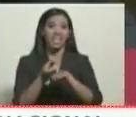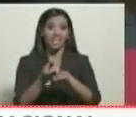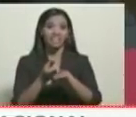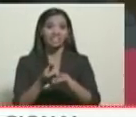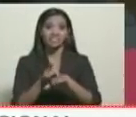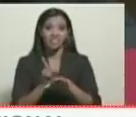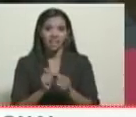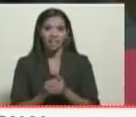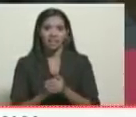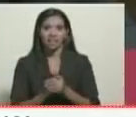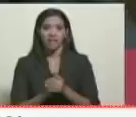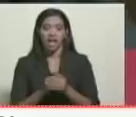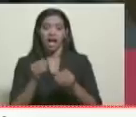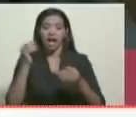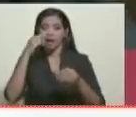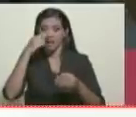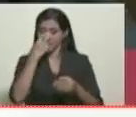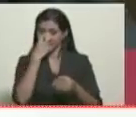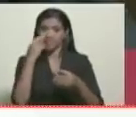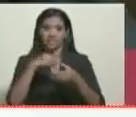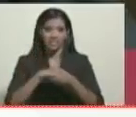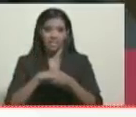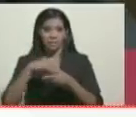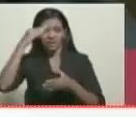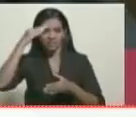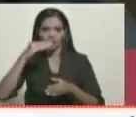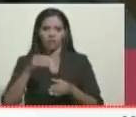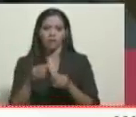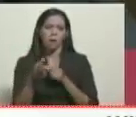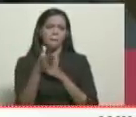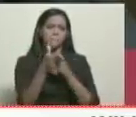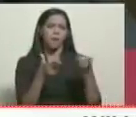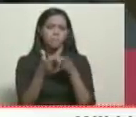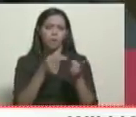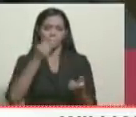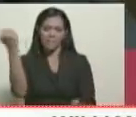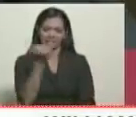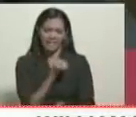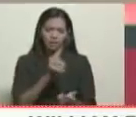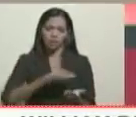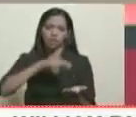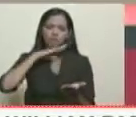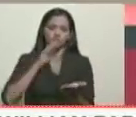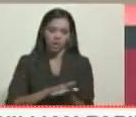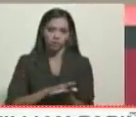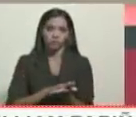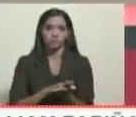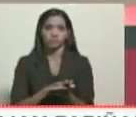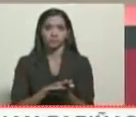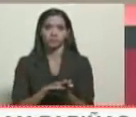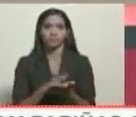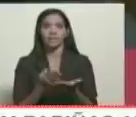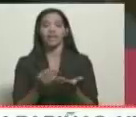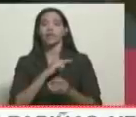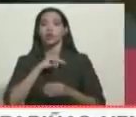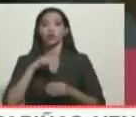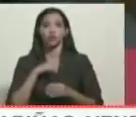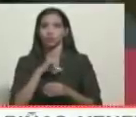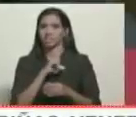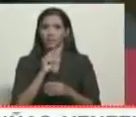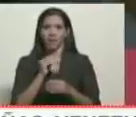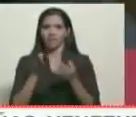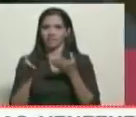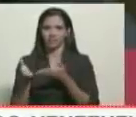piñatas. No, no, iban a recibirlos a plomo, matarlos y dejarlos tendidos en el suelo. Ahora, nosotros no estamos hablando de eso,